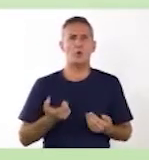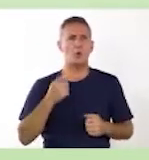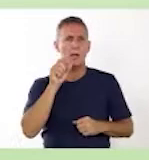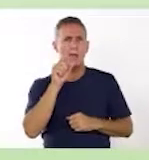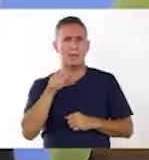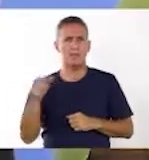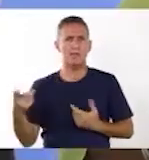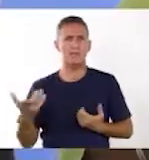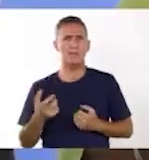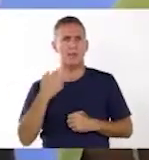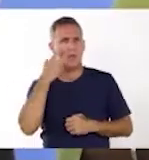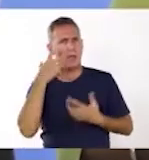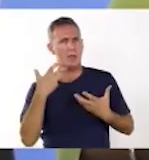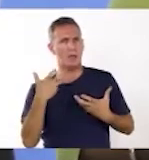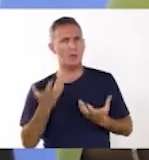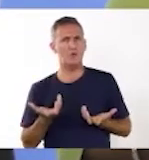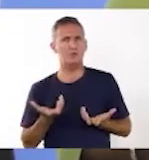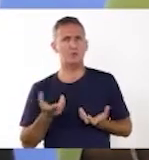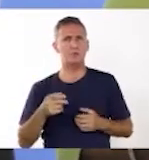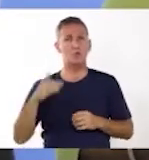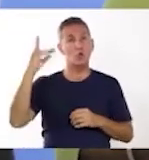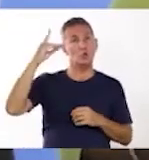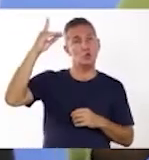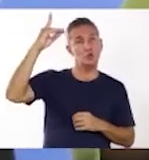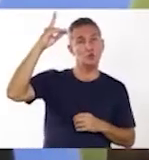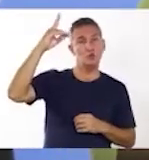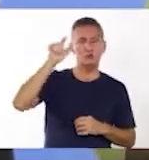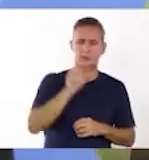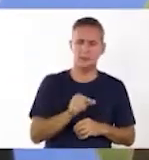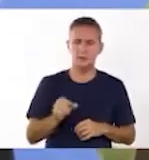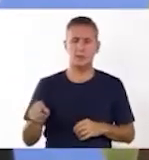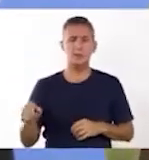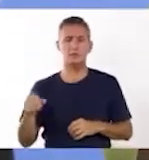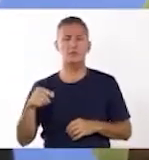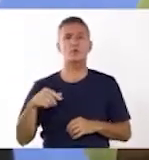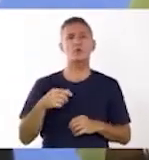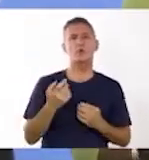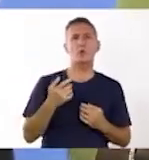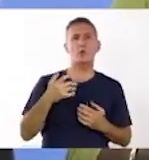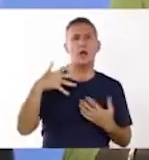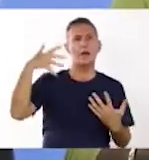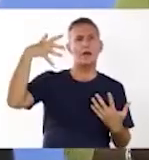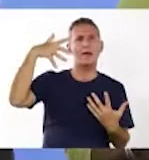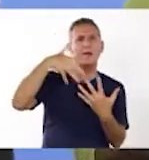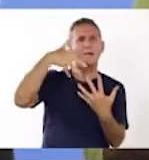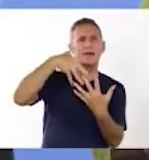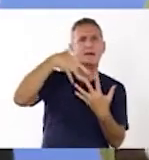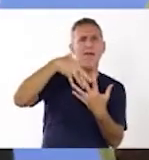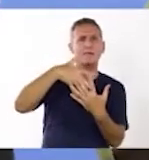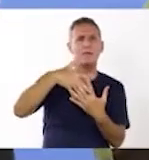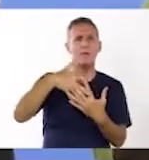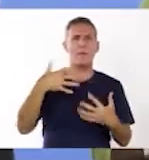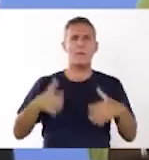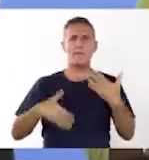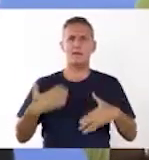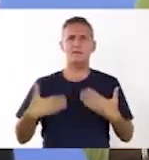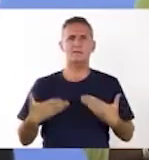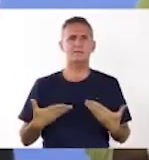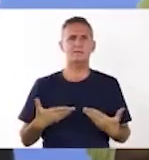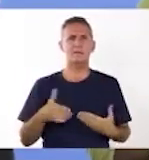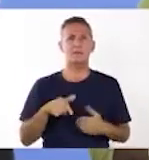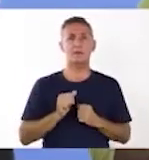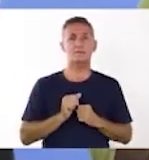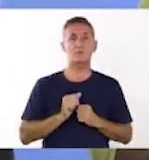hombres. Importante, como les digo, tanto dioses como hombres, pues tienen una